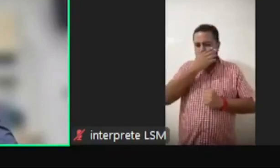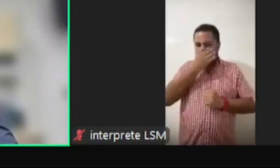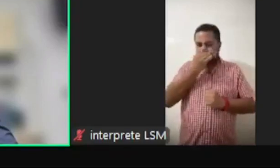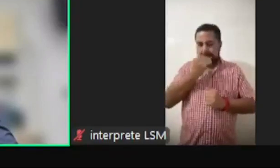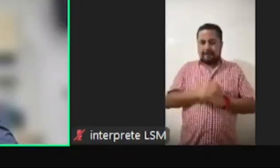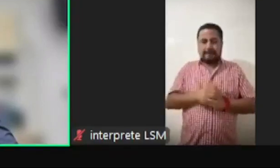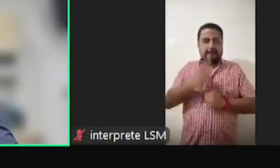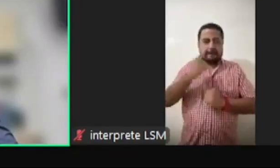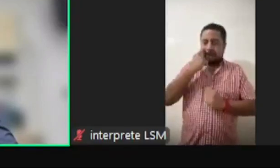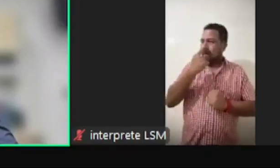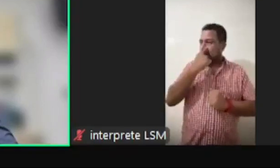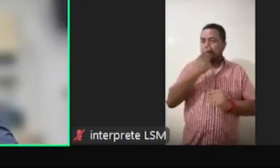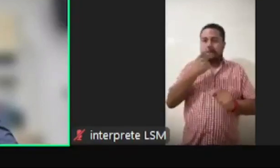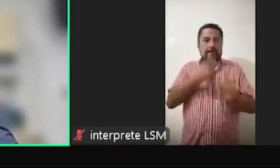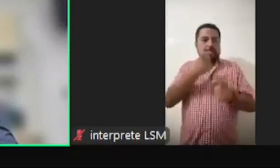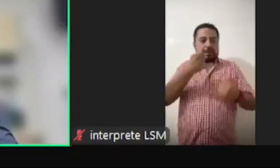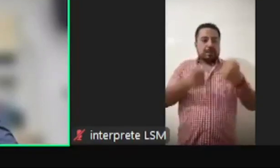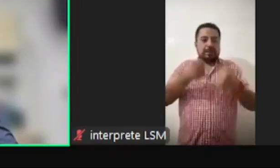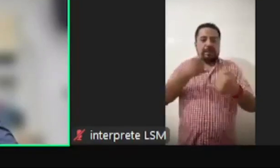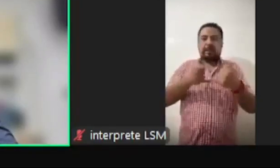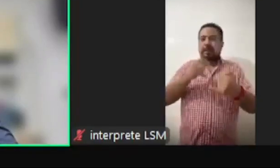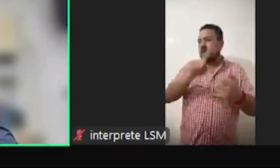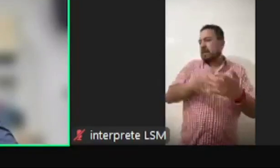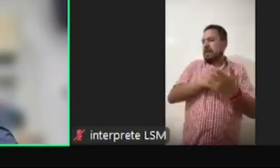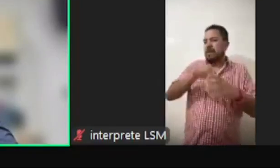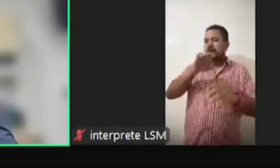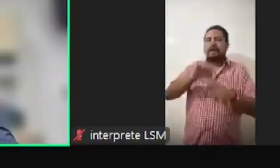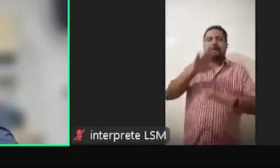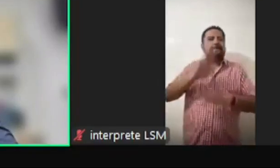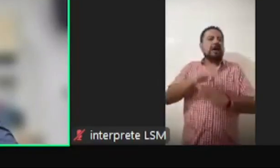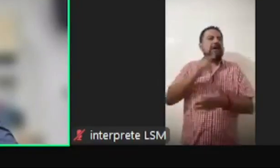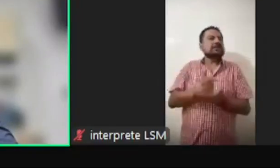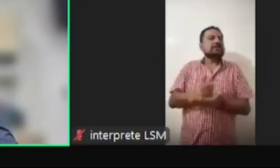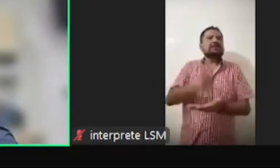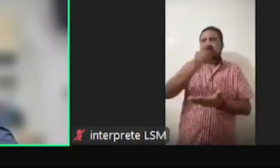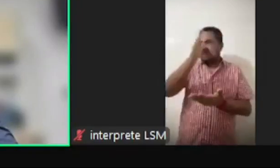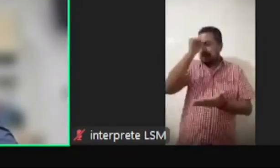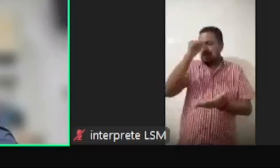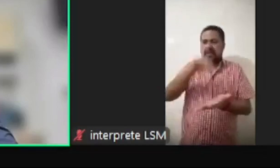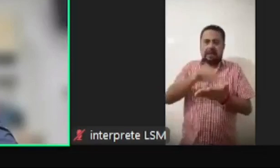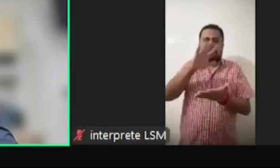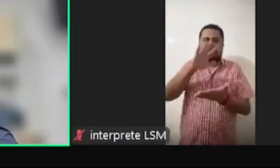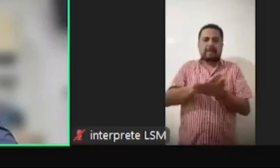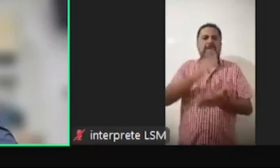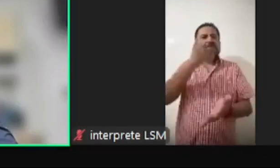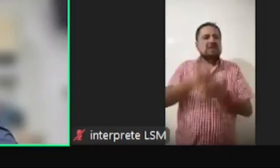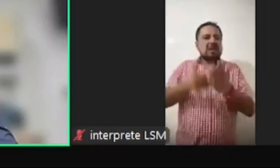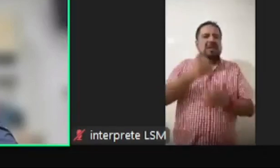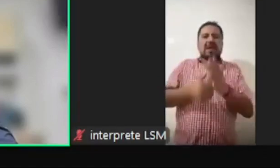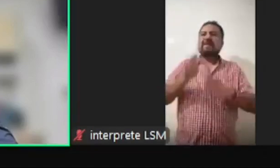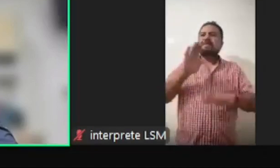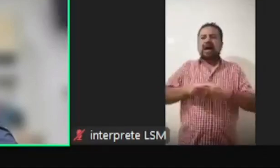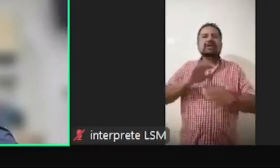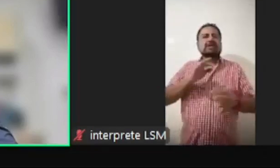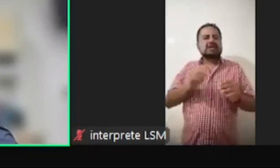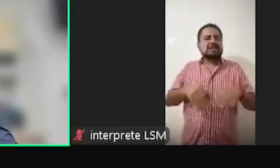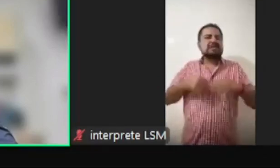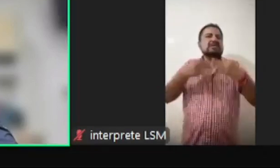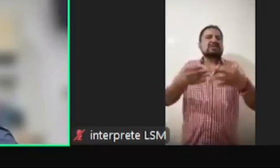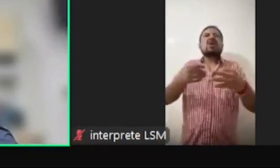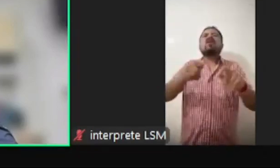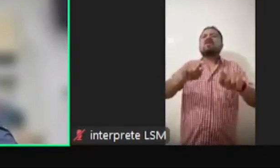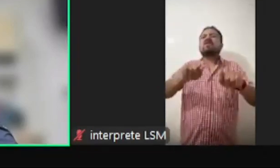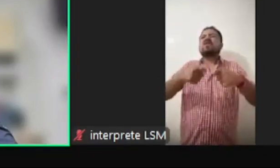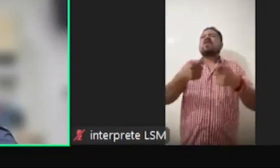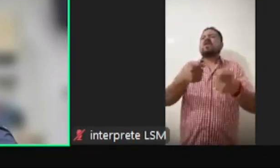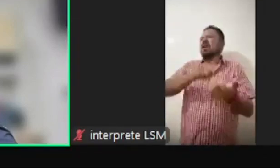Pretensión que este tribunal considera fundado el agravio de los recurrentes porque el acuerdo combatido carece de fundamentación y motivación, porque resulta evidente que no se